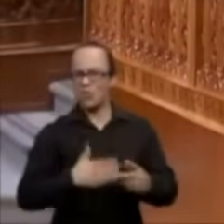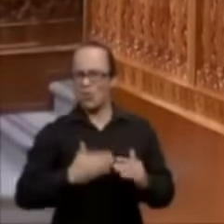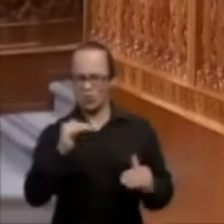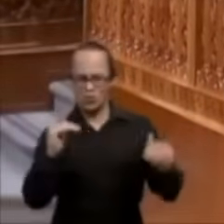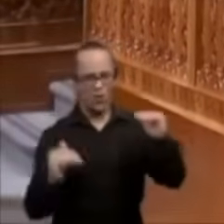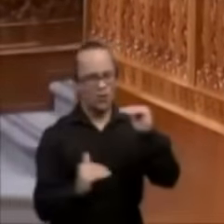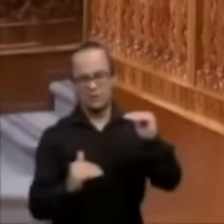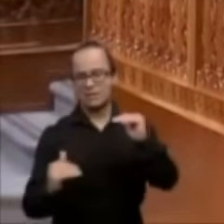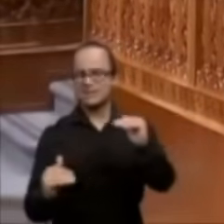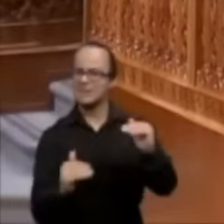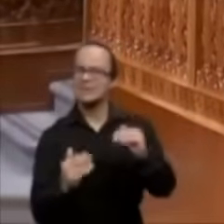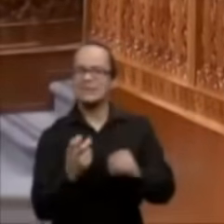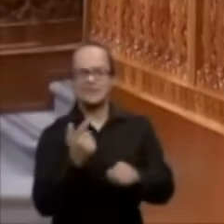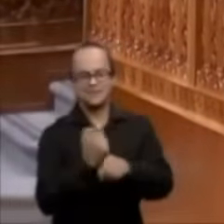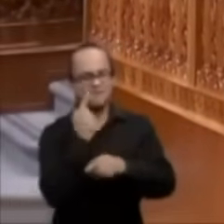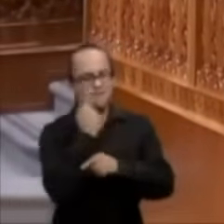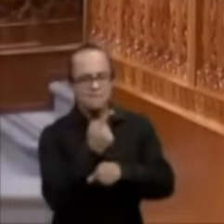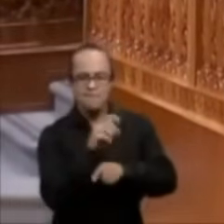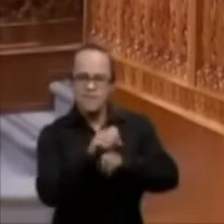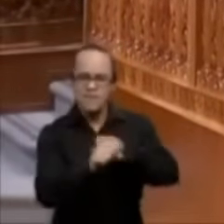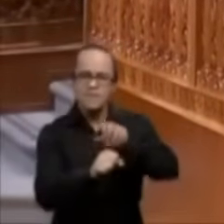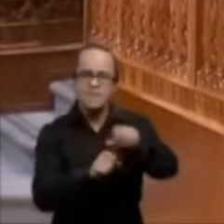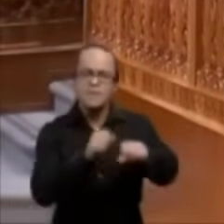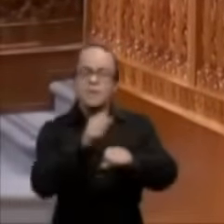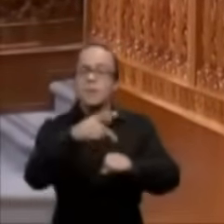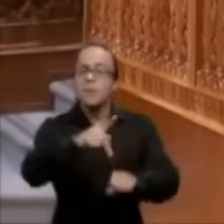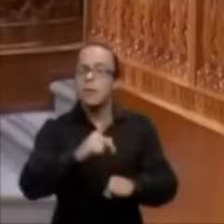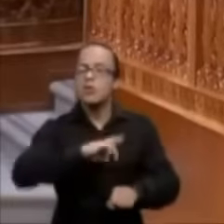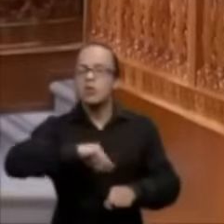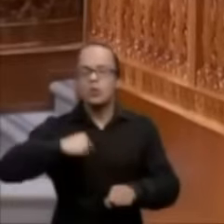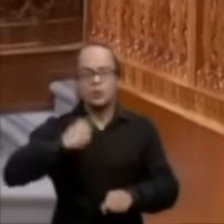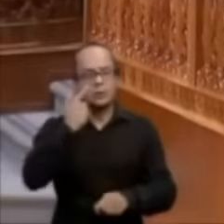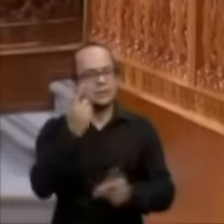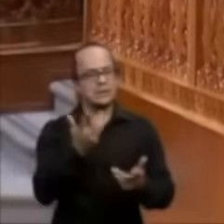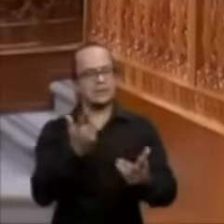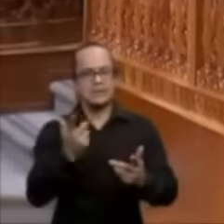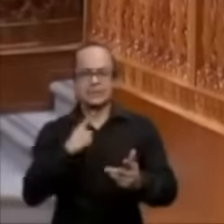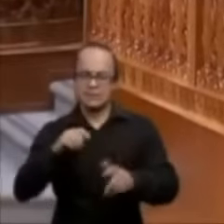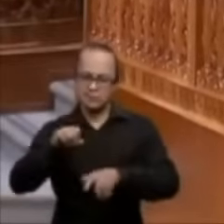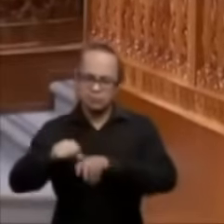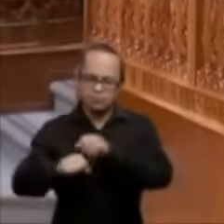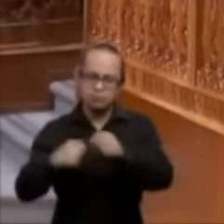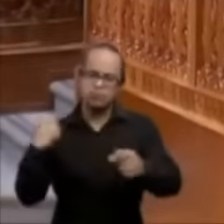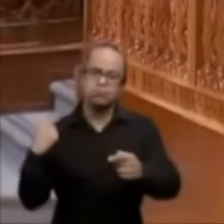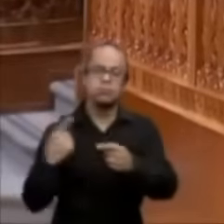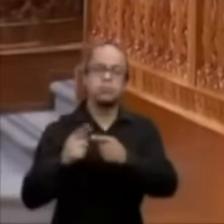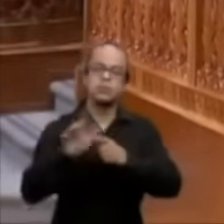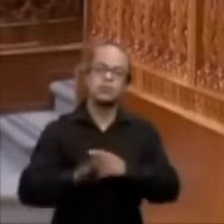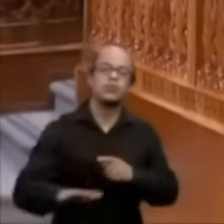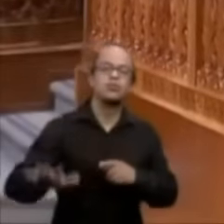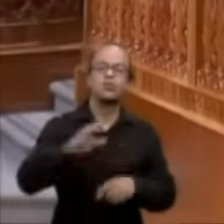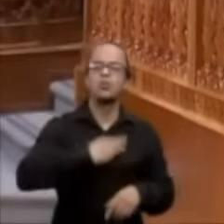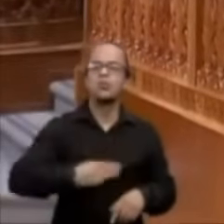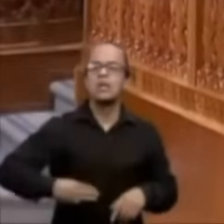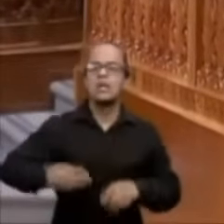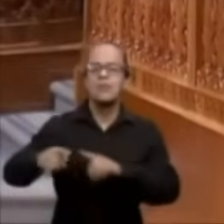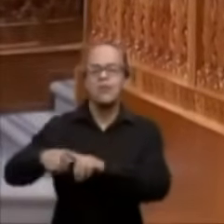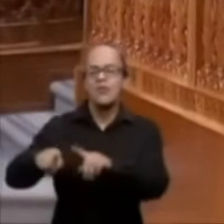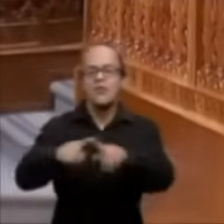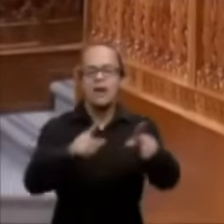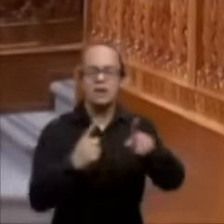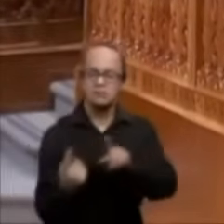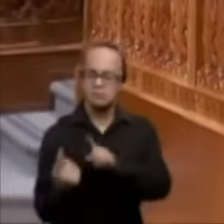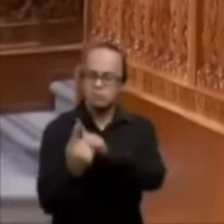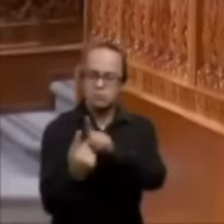de esperanza en el que hemos recorrido cada municipio, escuchando los más profundos anhelos de las y los